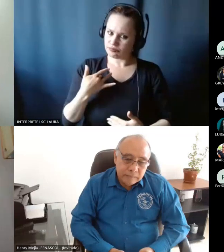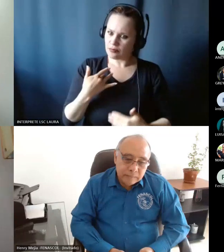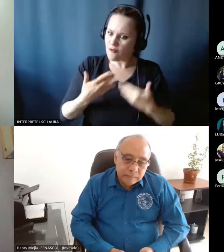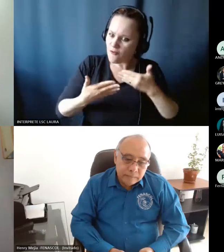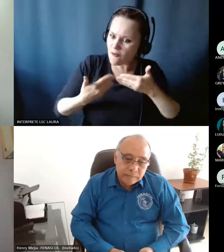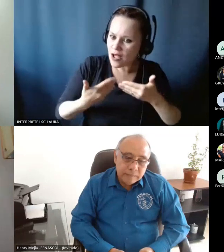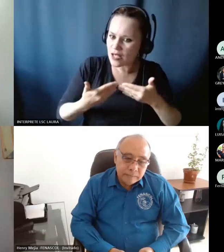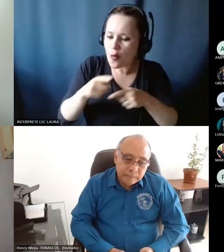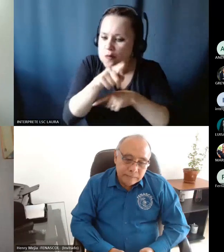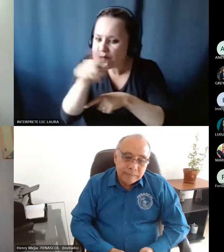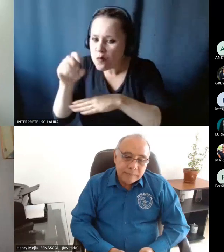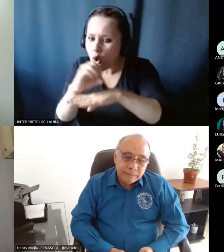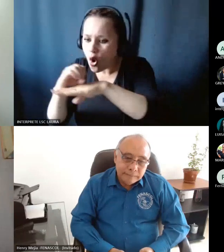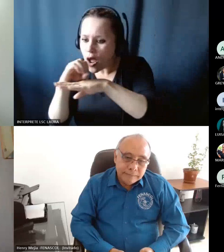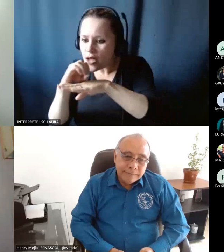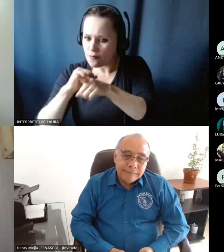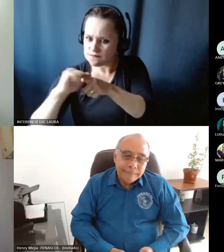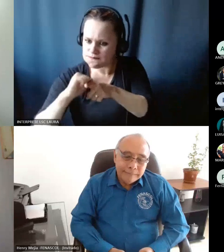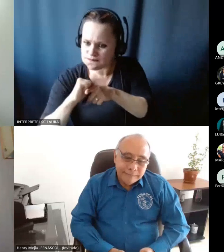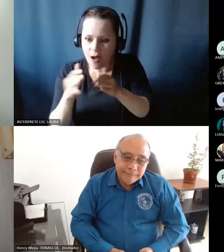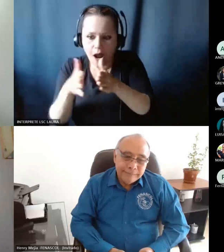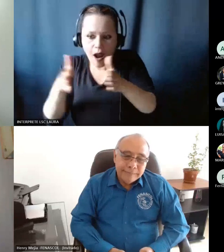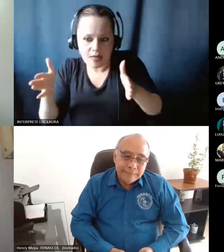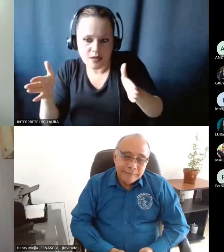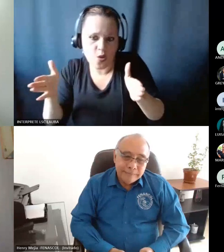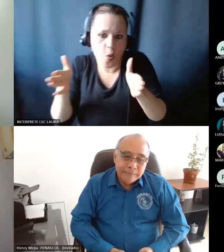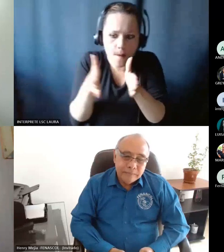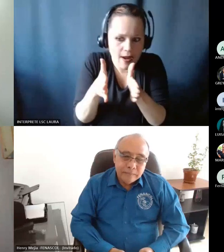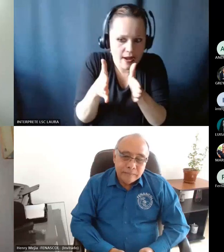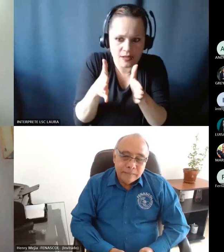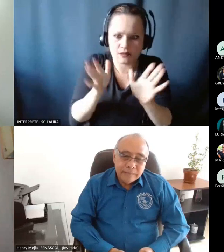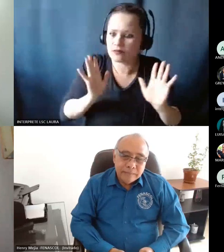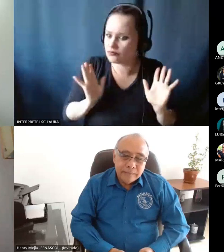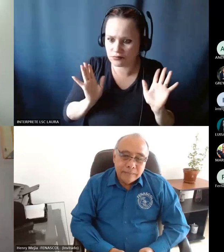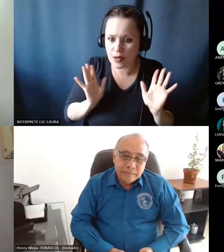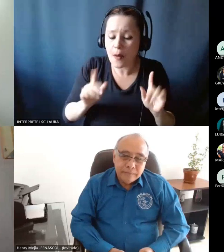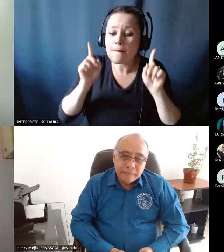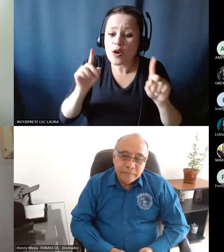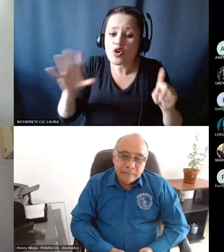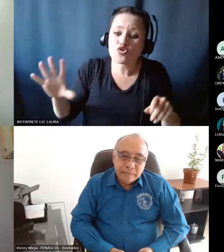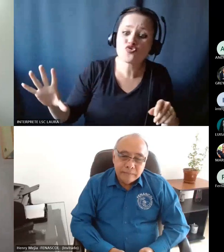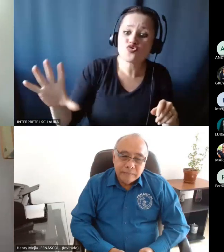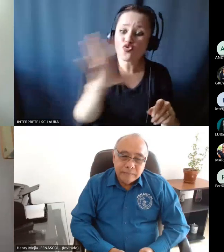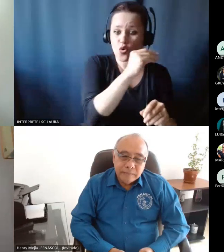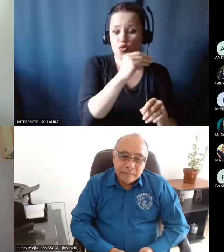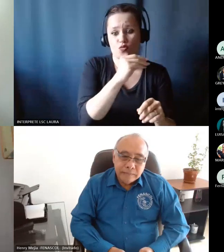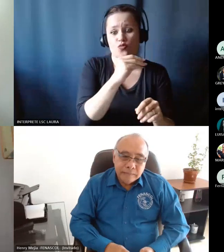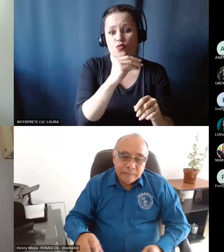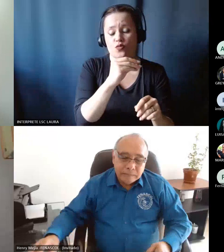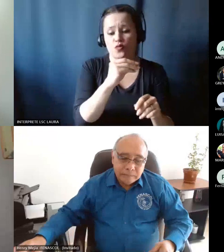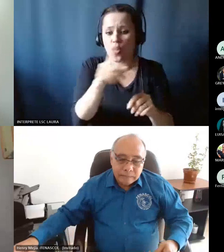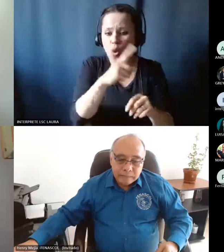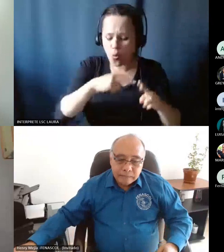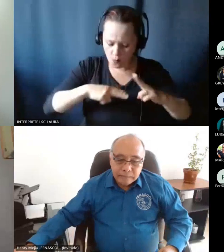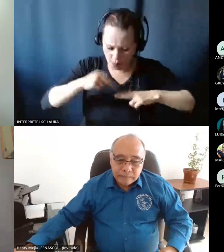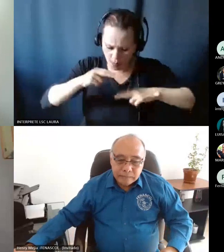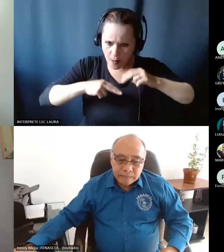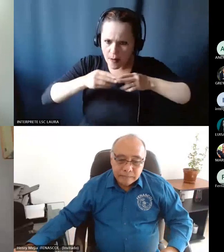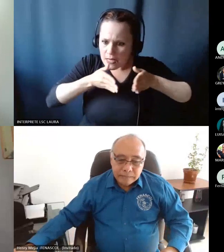en otras organizaciones grandes y pequeñas pero todos tenemos la posibilidad de construir este